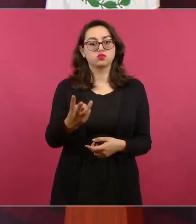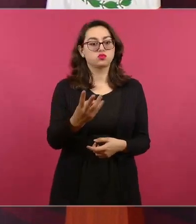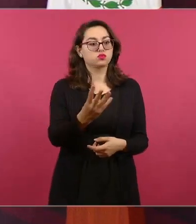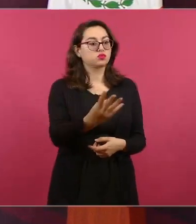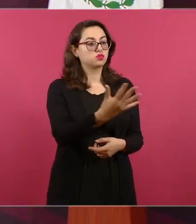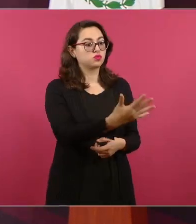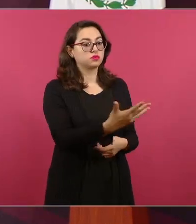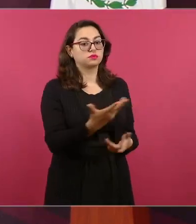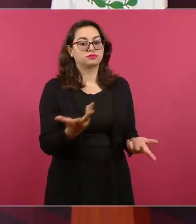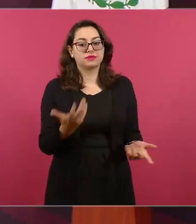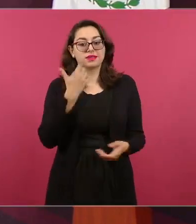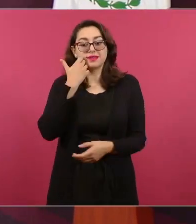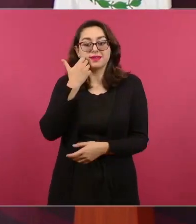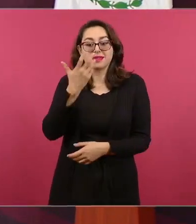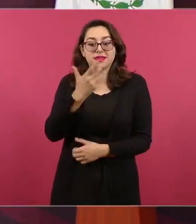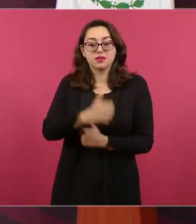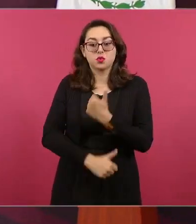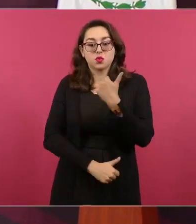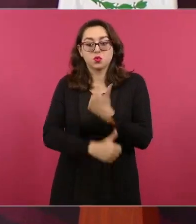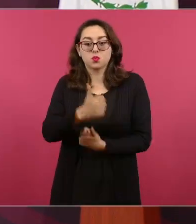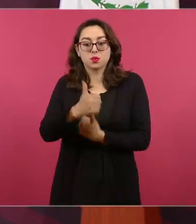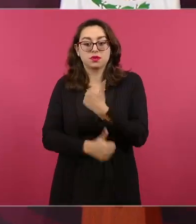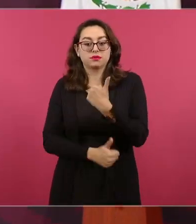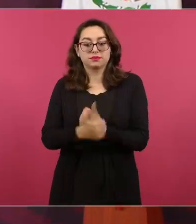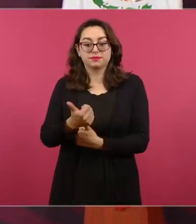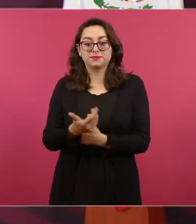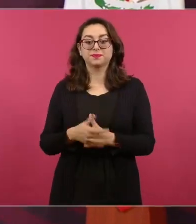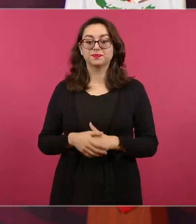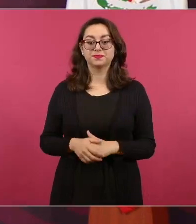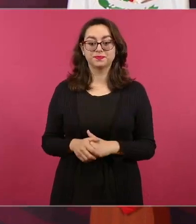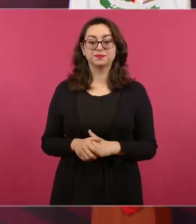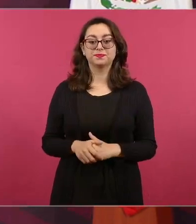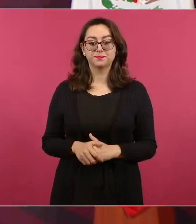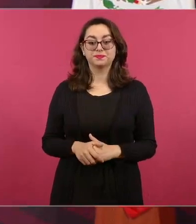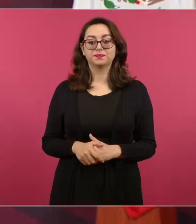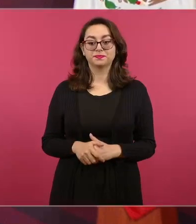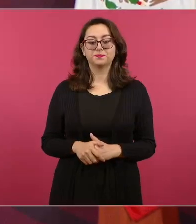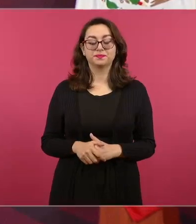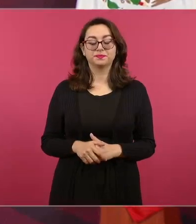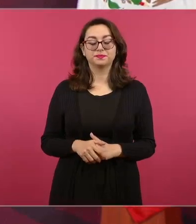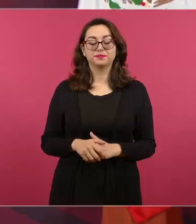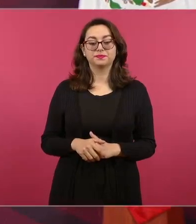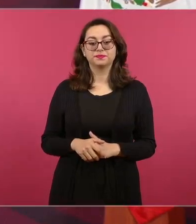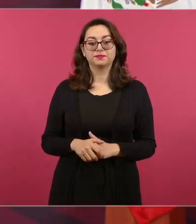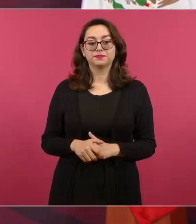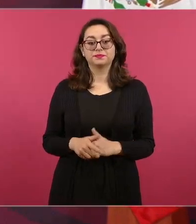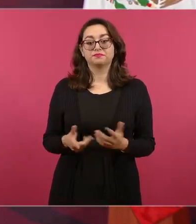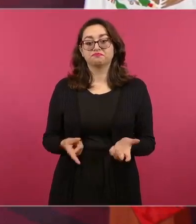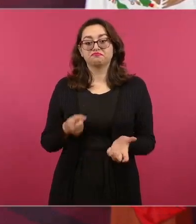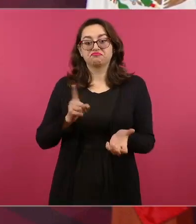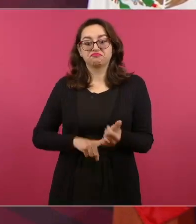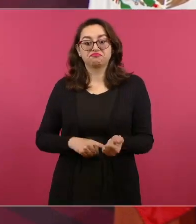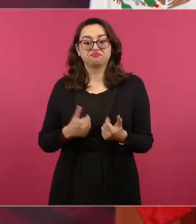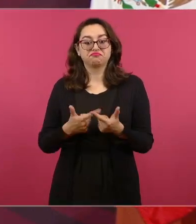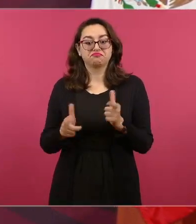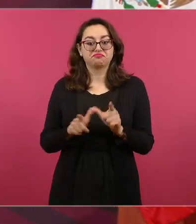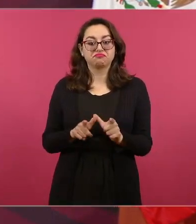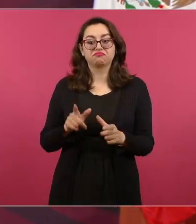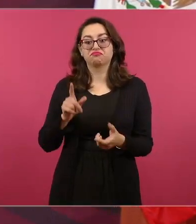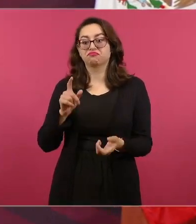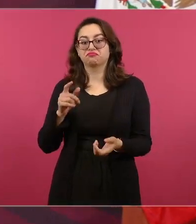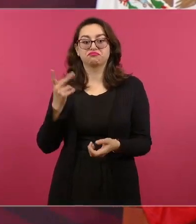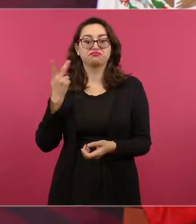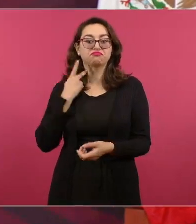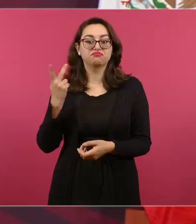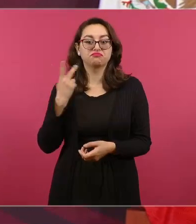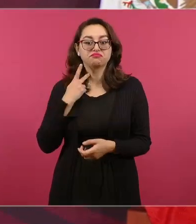deben haber 3, 4, 5, 6 y en todos los partidos pues como 20 en